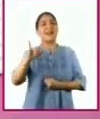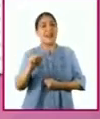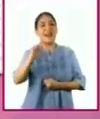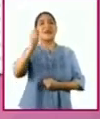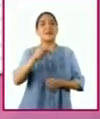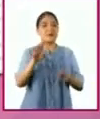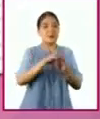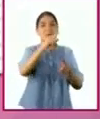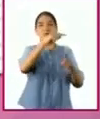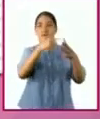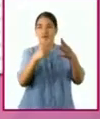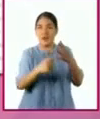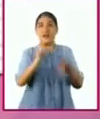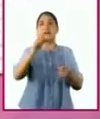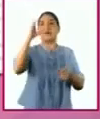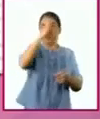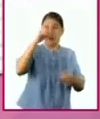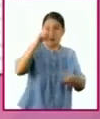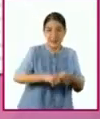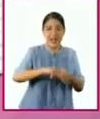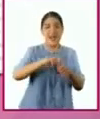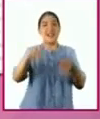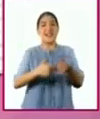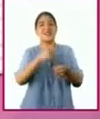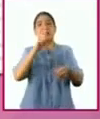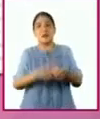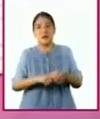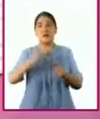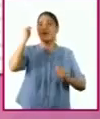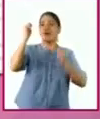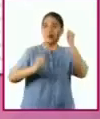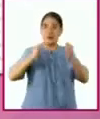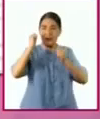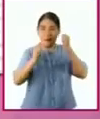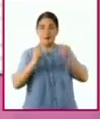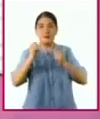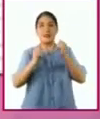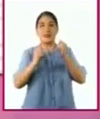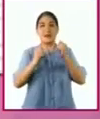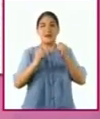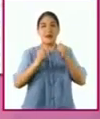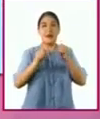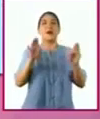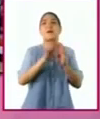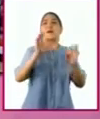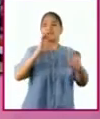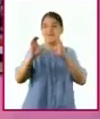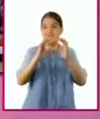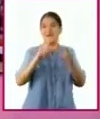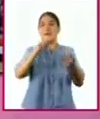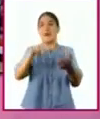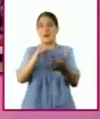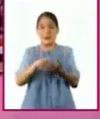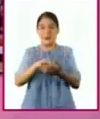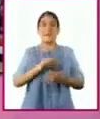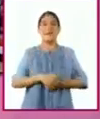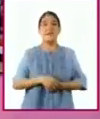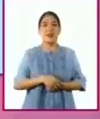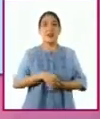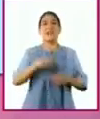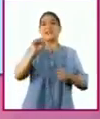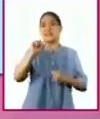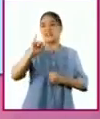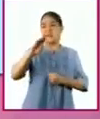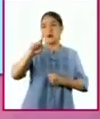naturales, culturales, turísticos y de comunicación, con símbolos